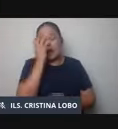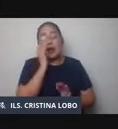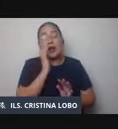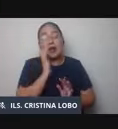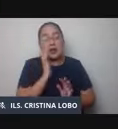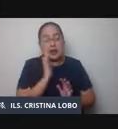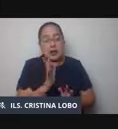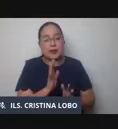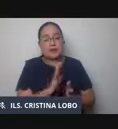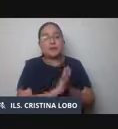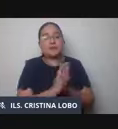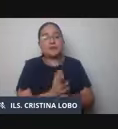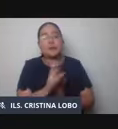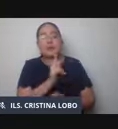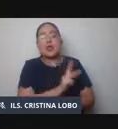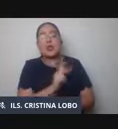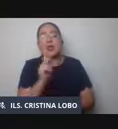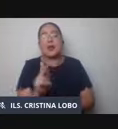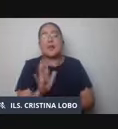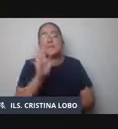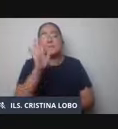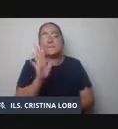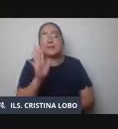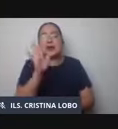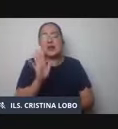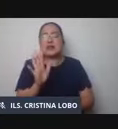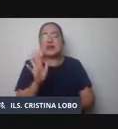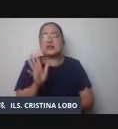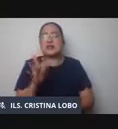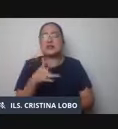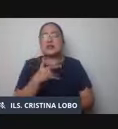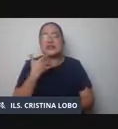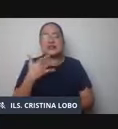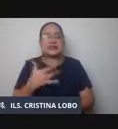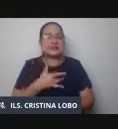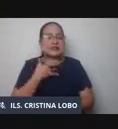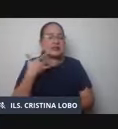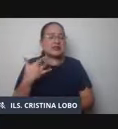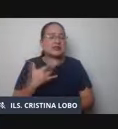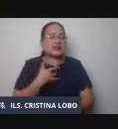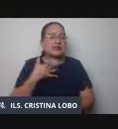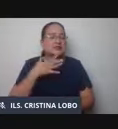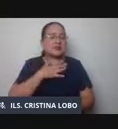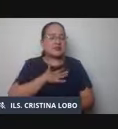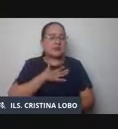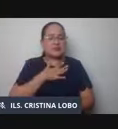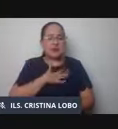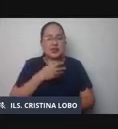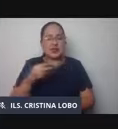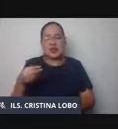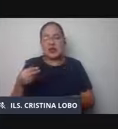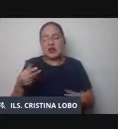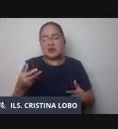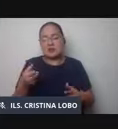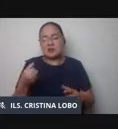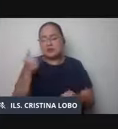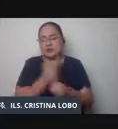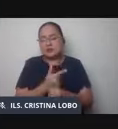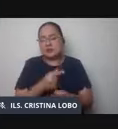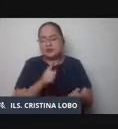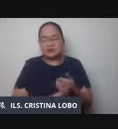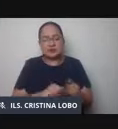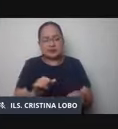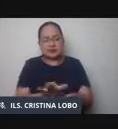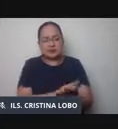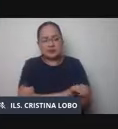entonces se asimiló en el preconsciente, en el consciente más profundo, donde se identifica esa emoción